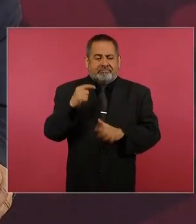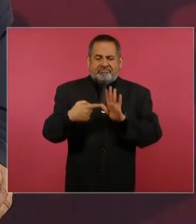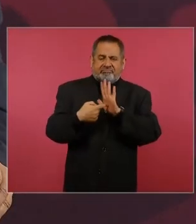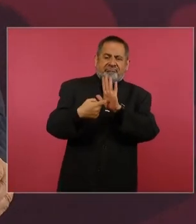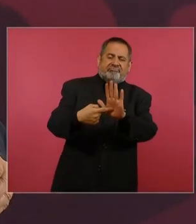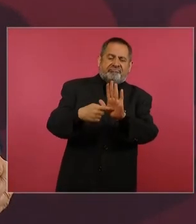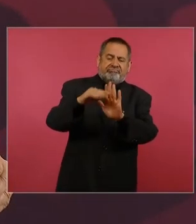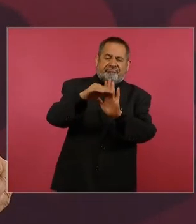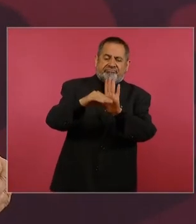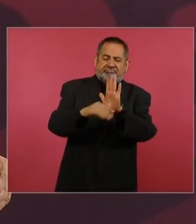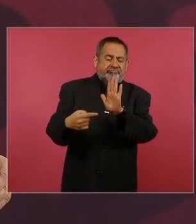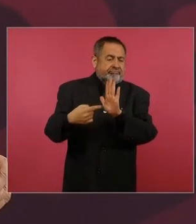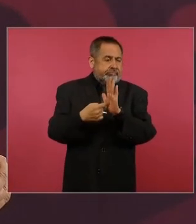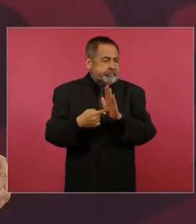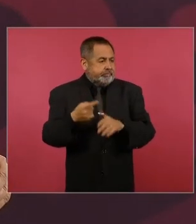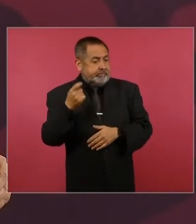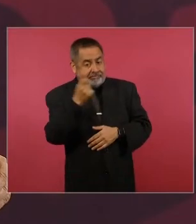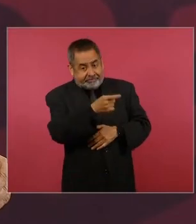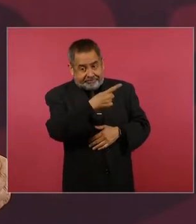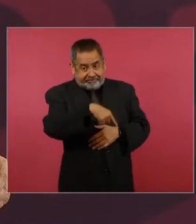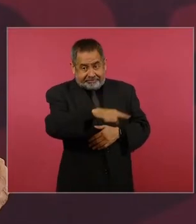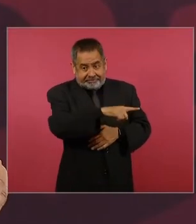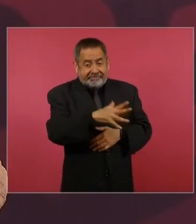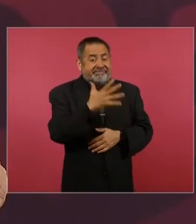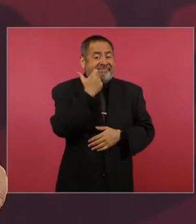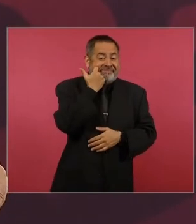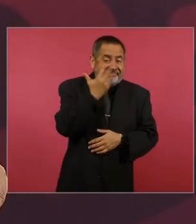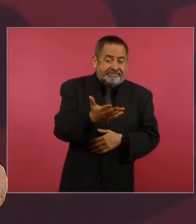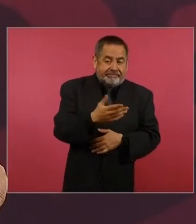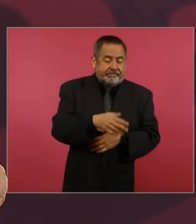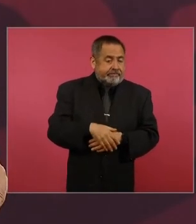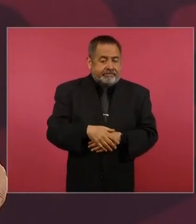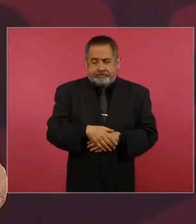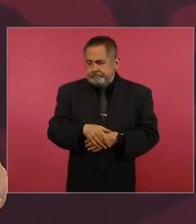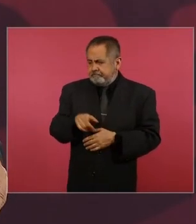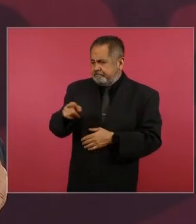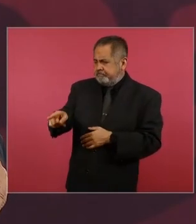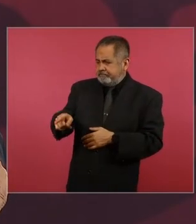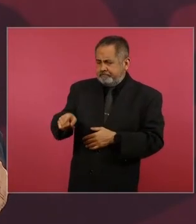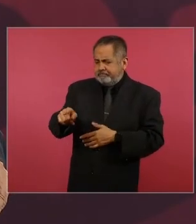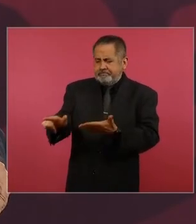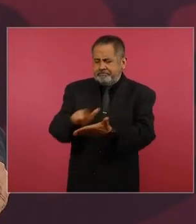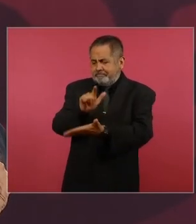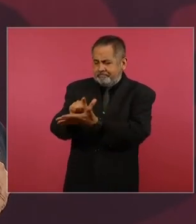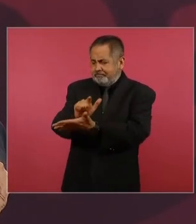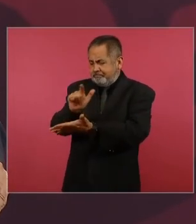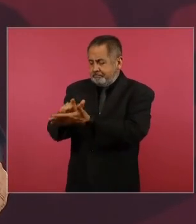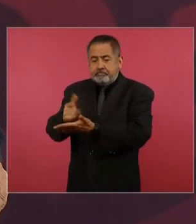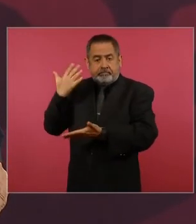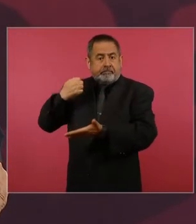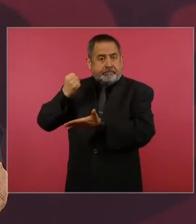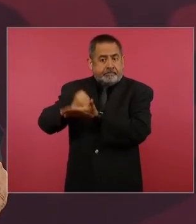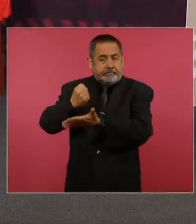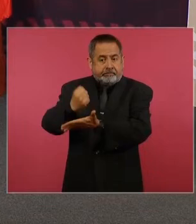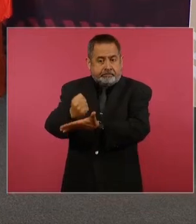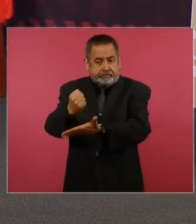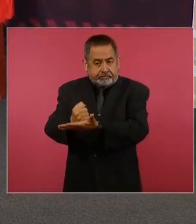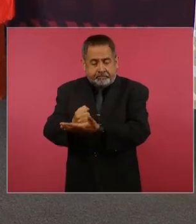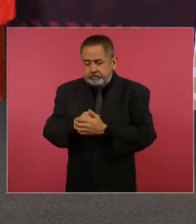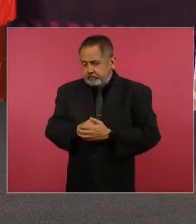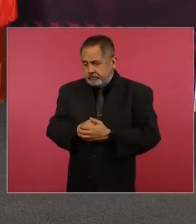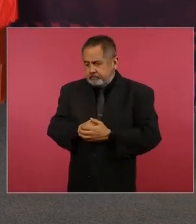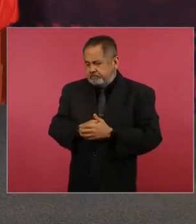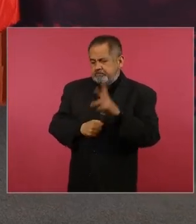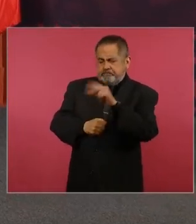cómo están queriendo declarar inconstitucionales leyes aprobadas por el Poder